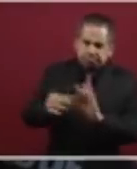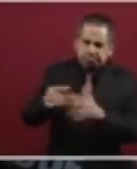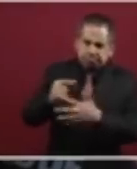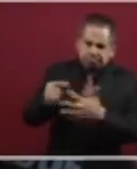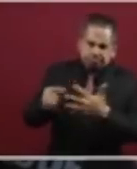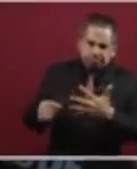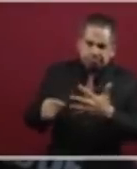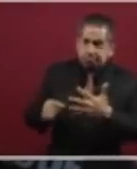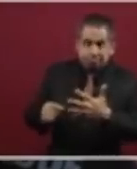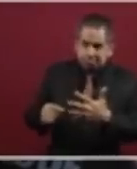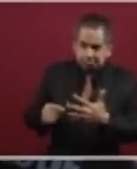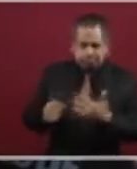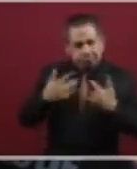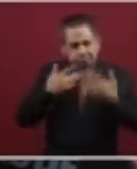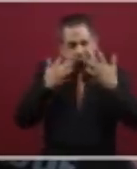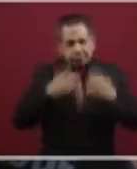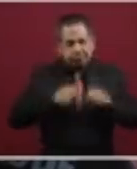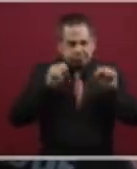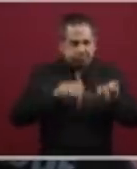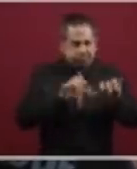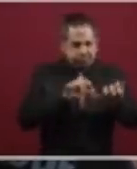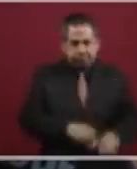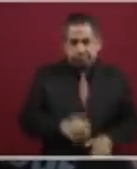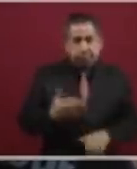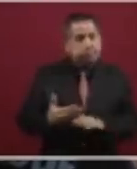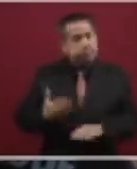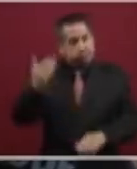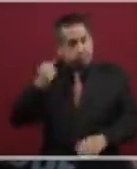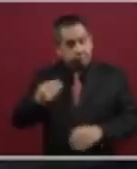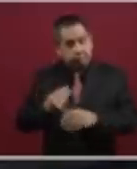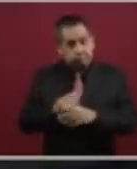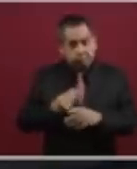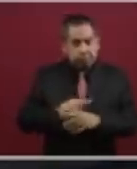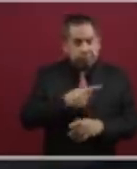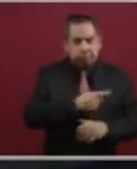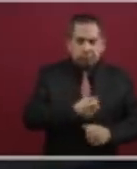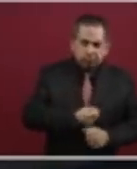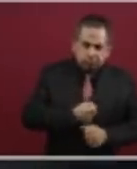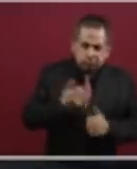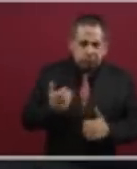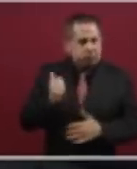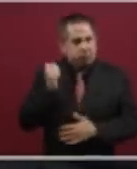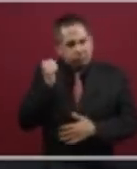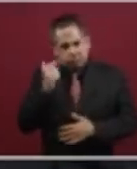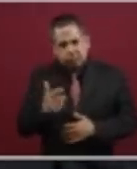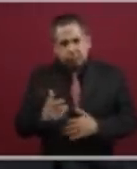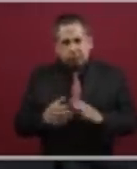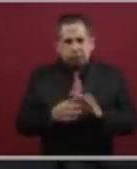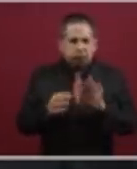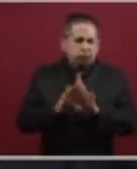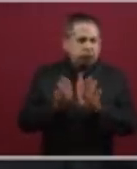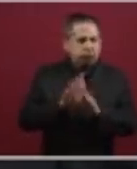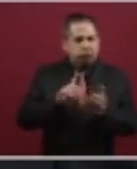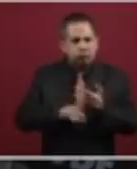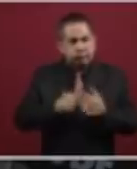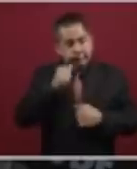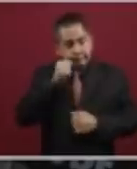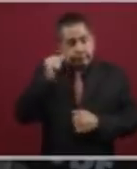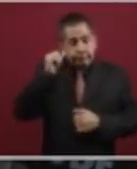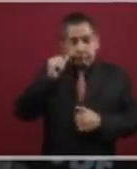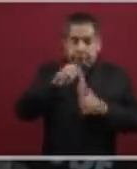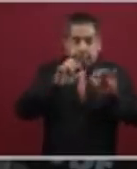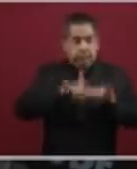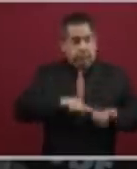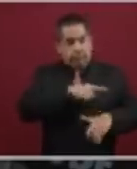de renuncia? ¿Tuvo algún diálogo? ¿Le expresó pues lo que se dio el día de ayer